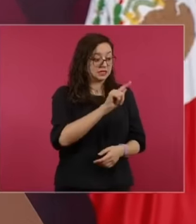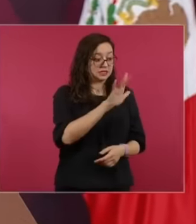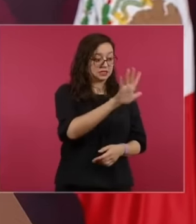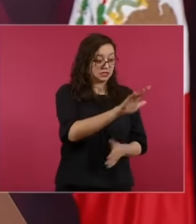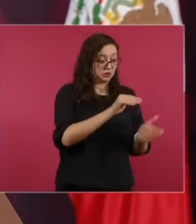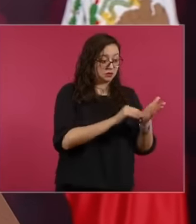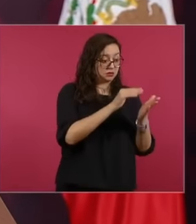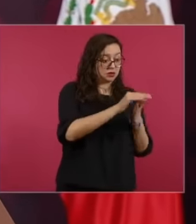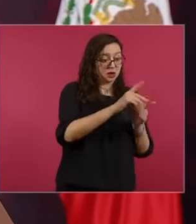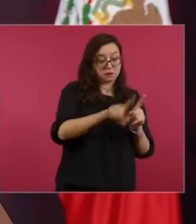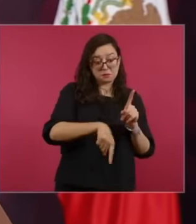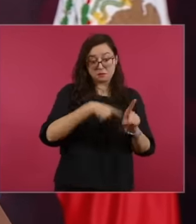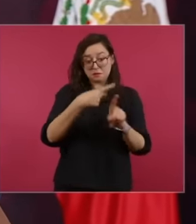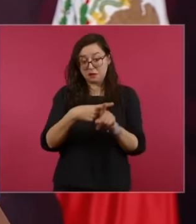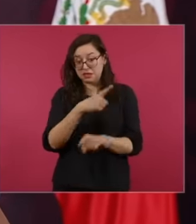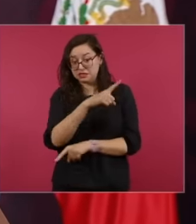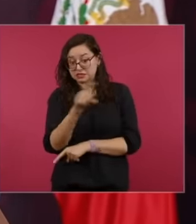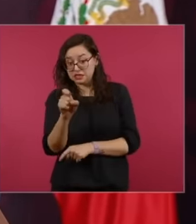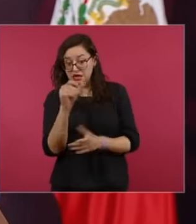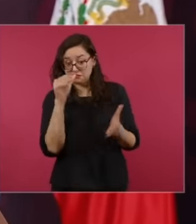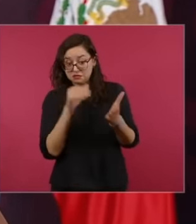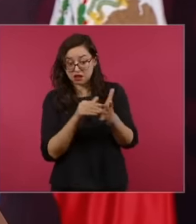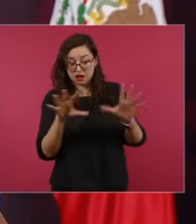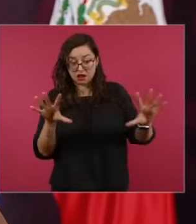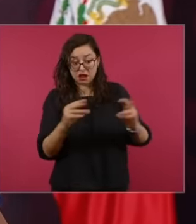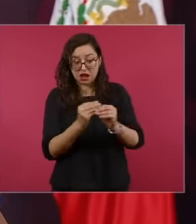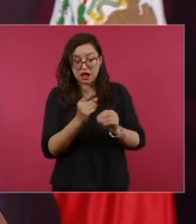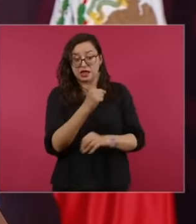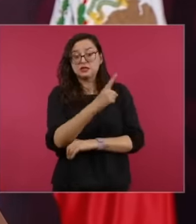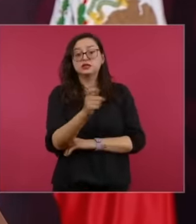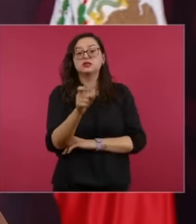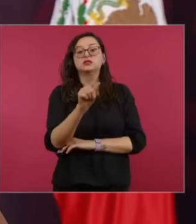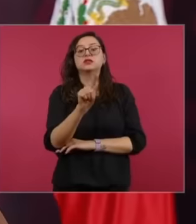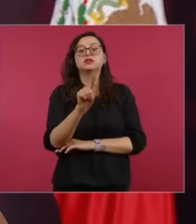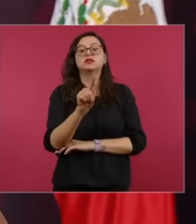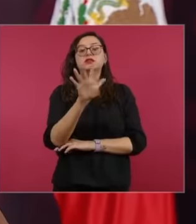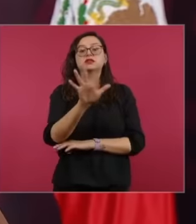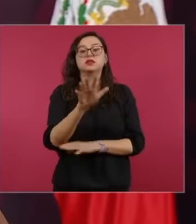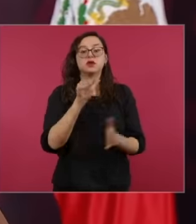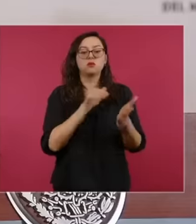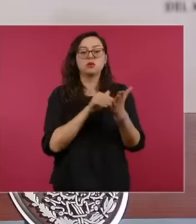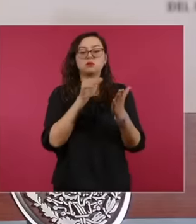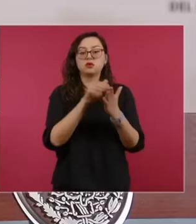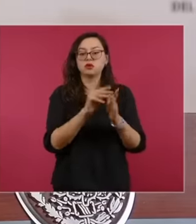estamos hablando de 175 mil millones.